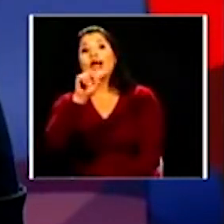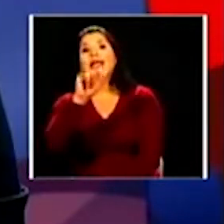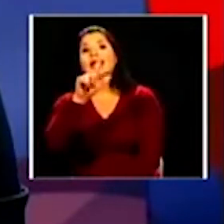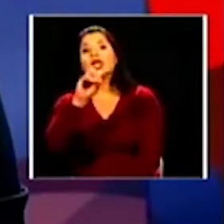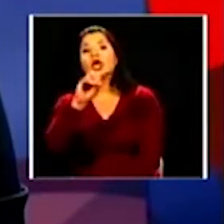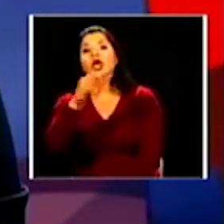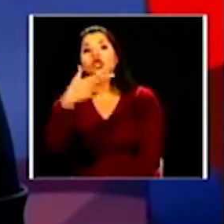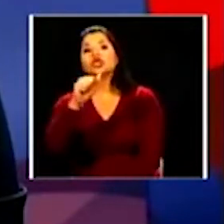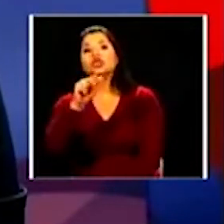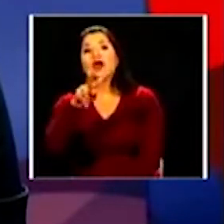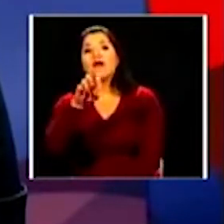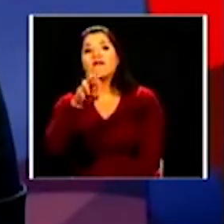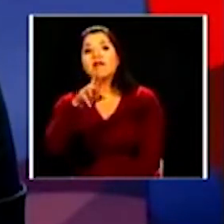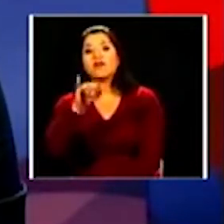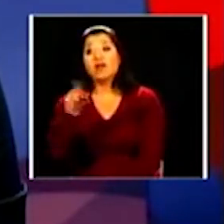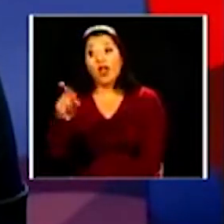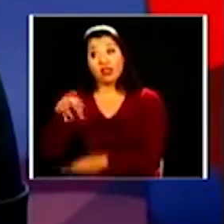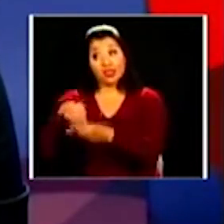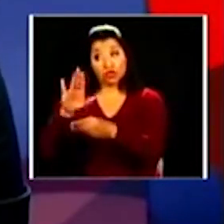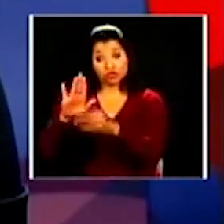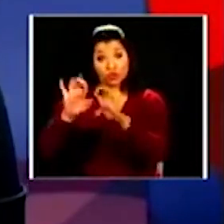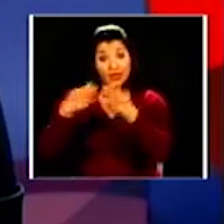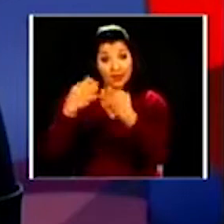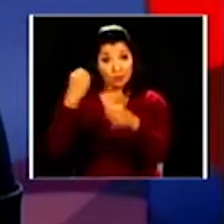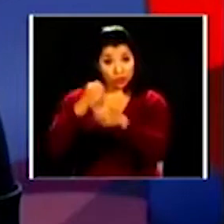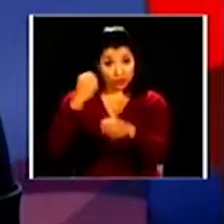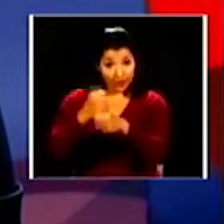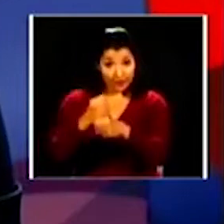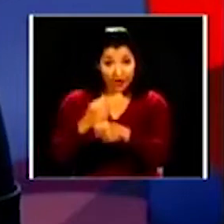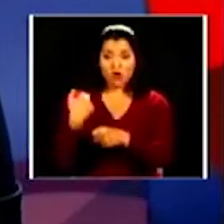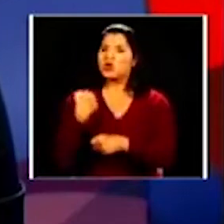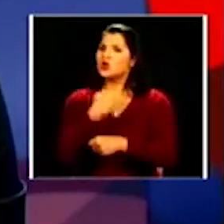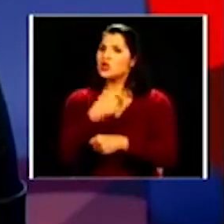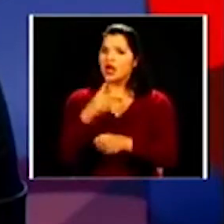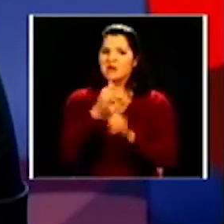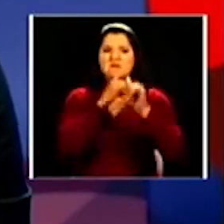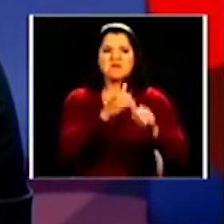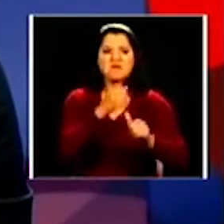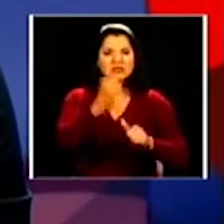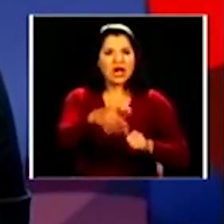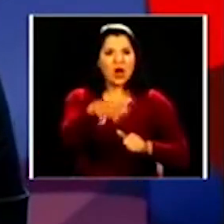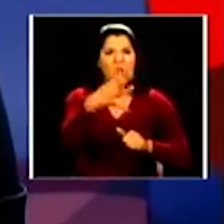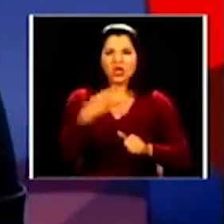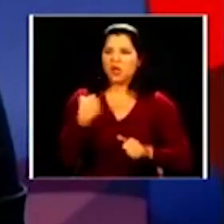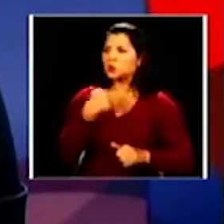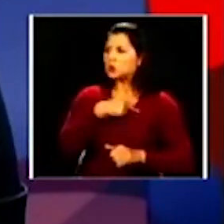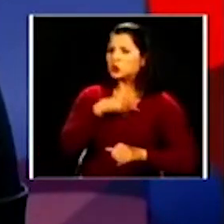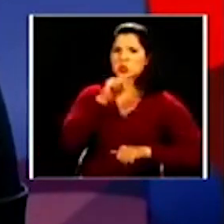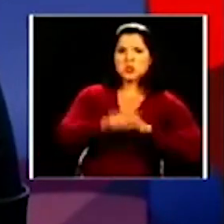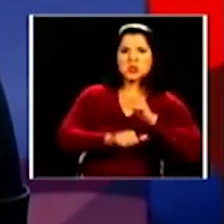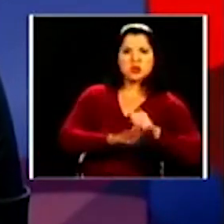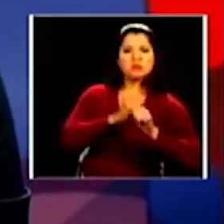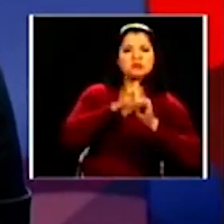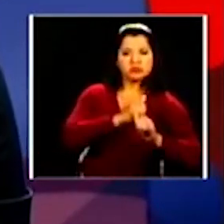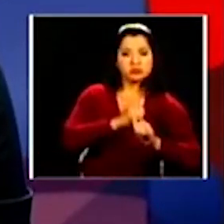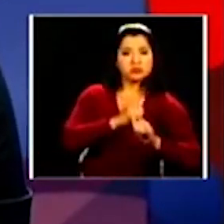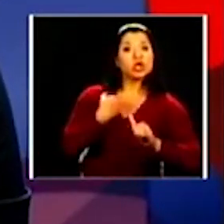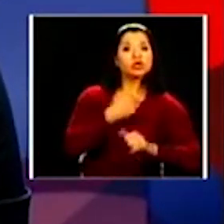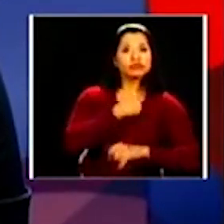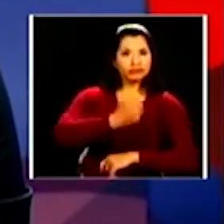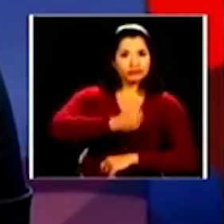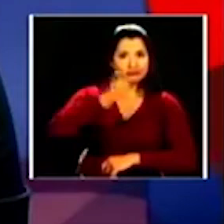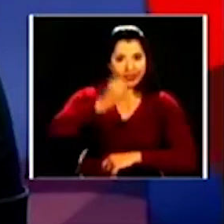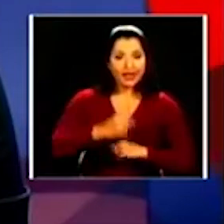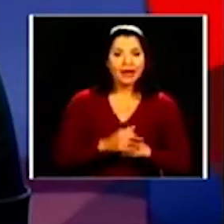sala cuarta. Y nosotros defendimos lo que hicimos, lo llevamos a la sala cuarta y lo ganamos. Y tenemos otro recurso puesto ahí, don Víctor Morales